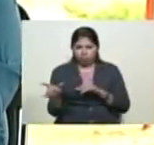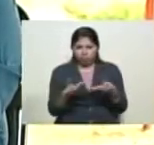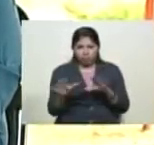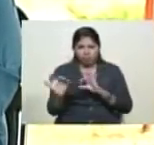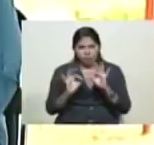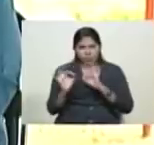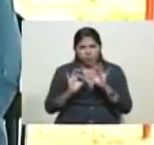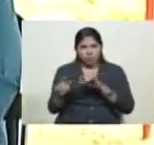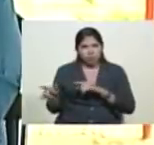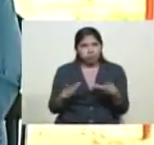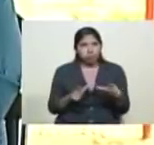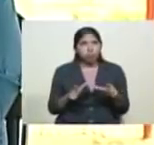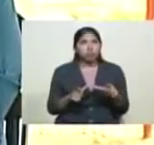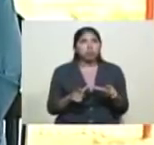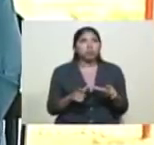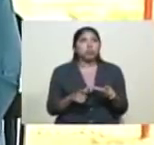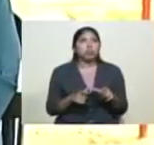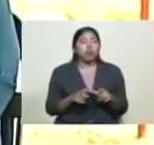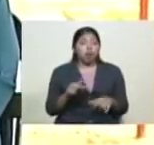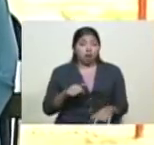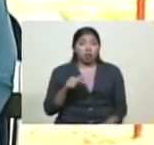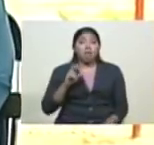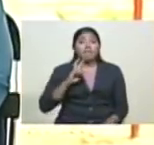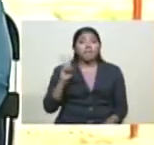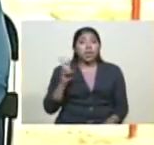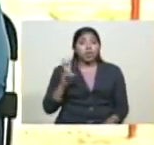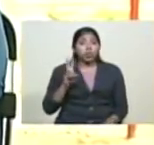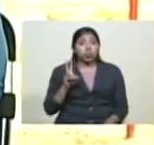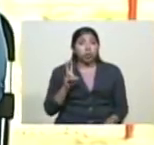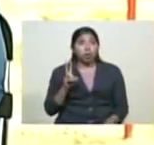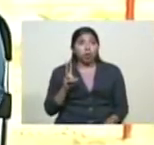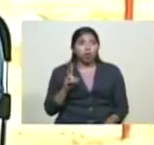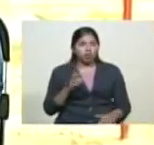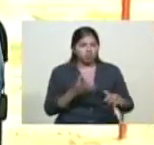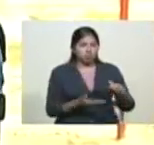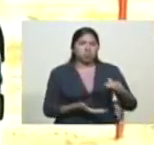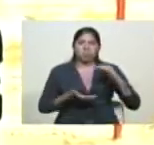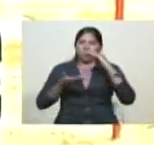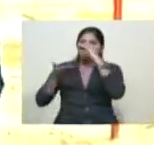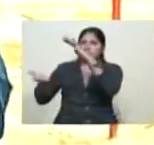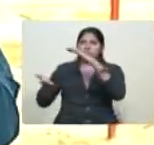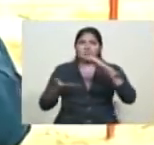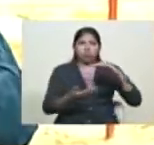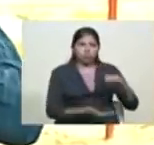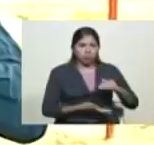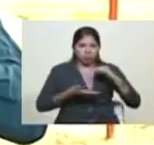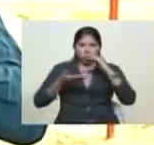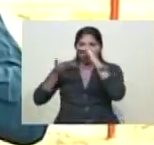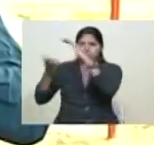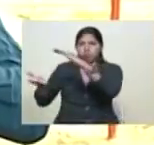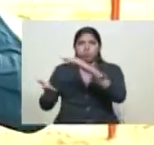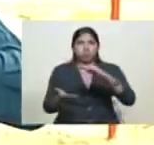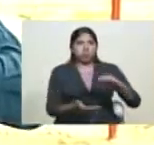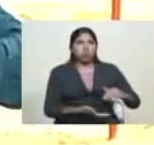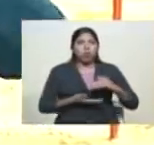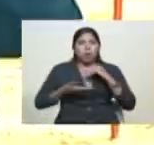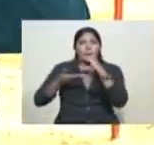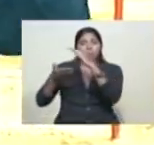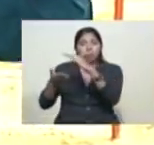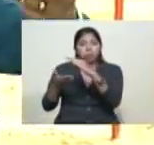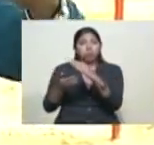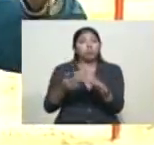para que Venezuela de manera creciente exporte coltán. Así como estamos produciendo de